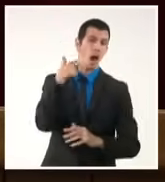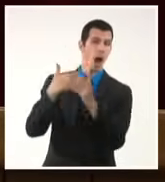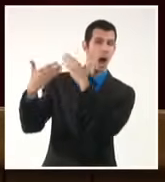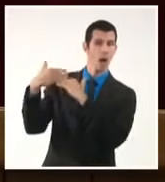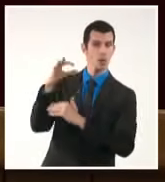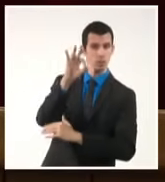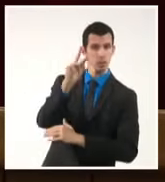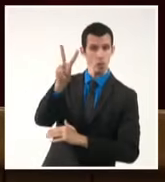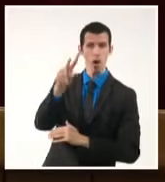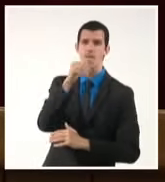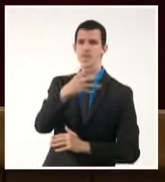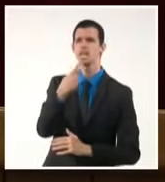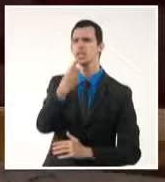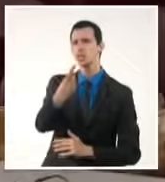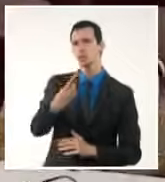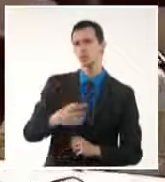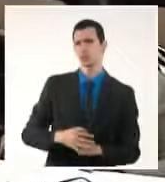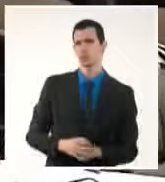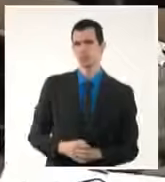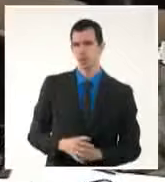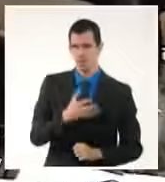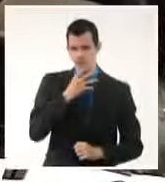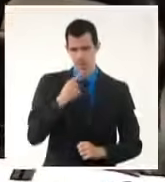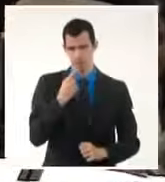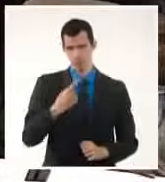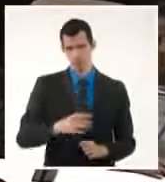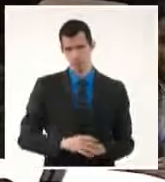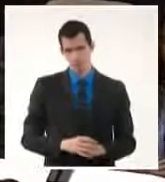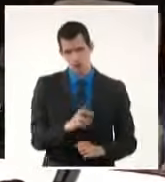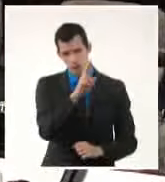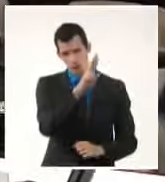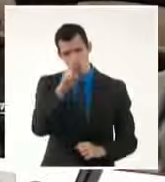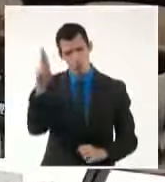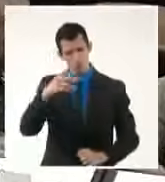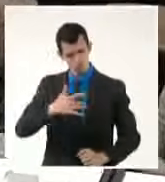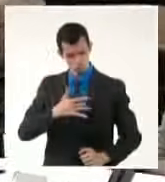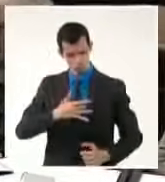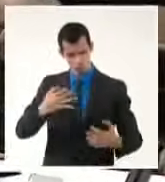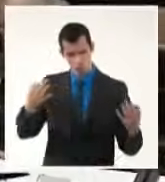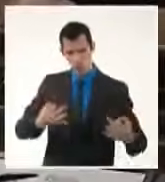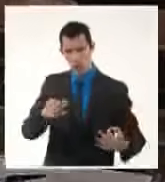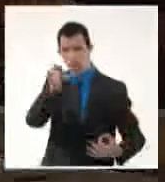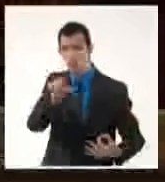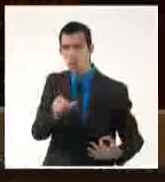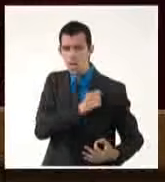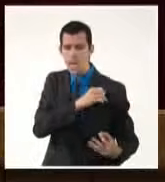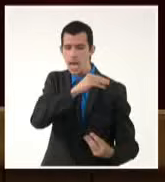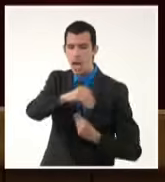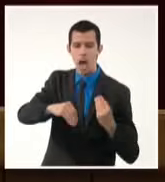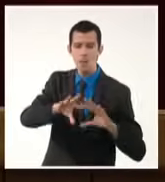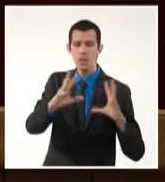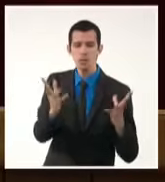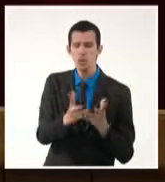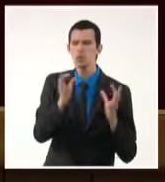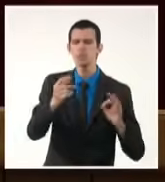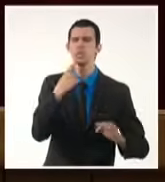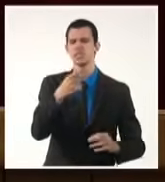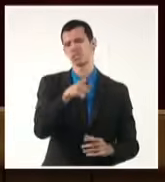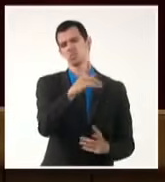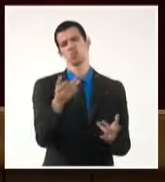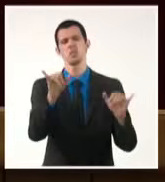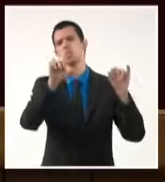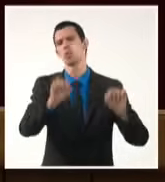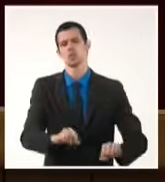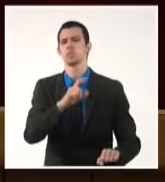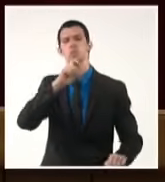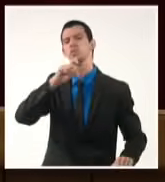los revolucionarios se les ha acusado siempre de querer cosas imposibles, de querer cosas utópicas. A